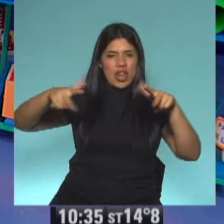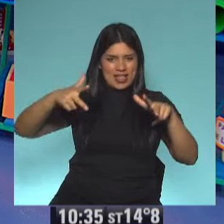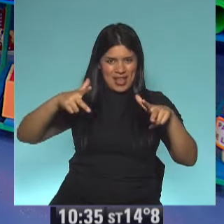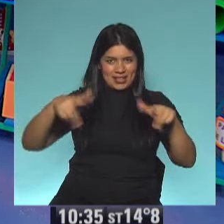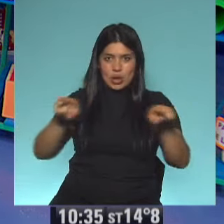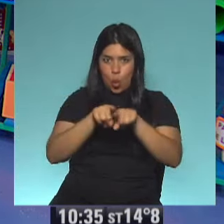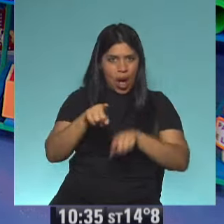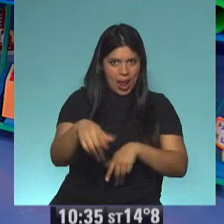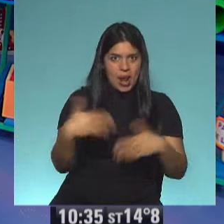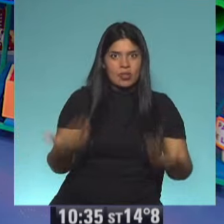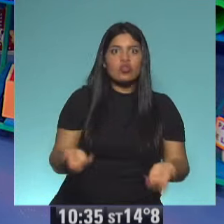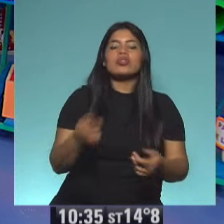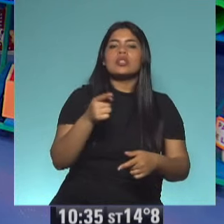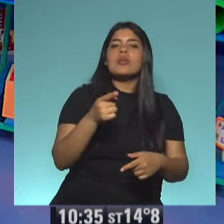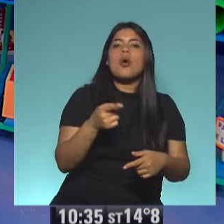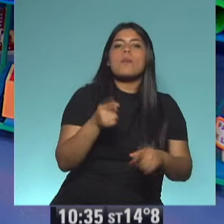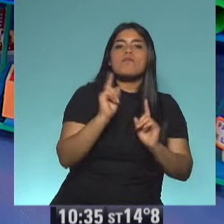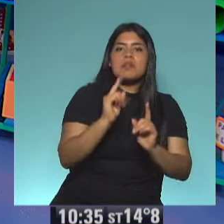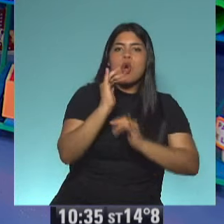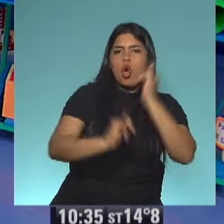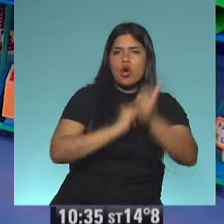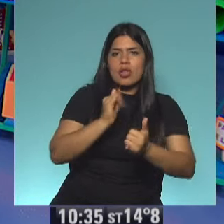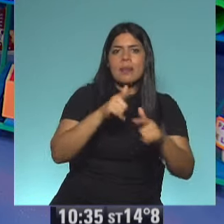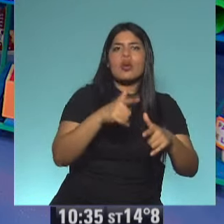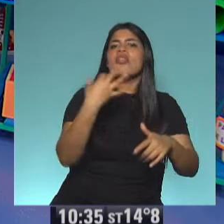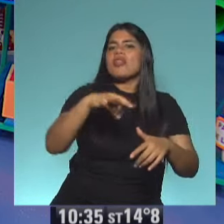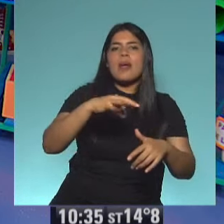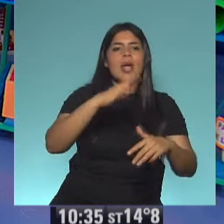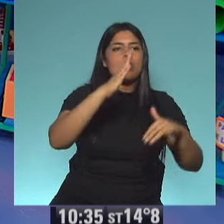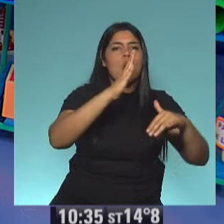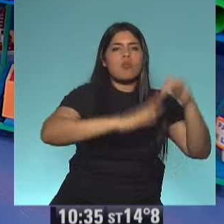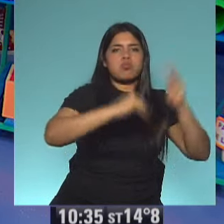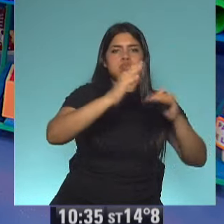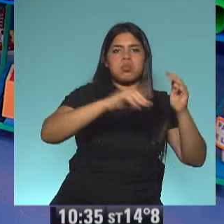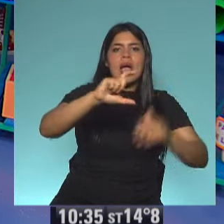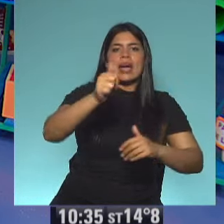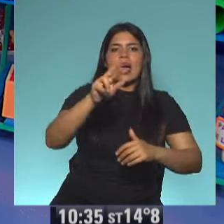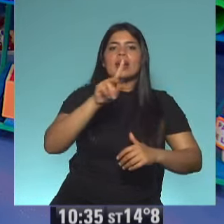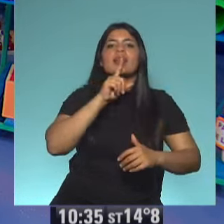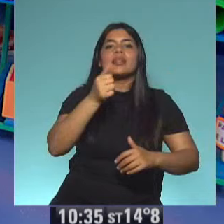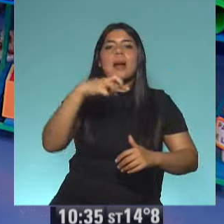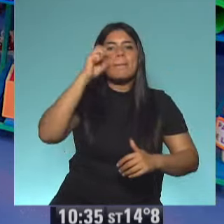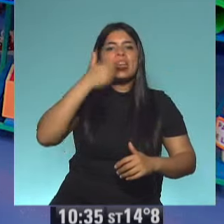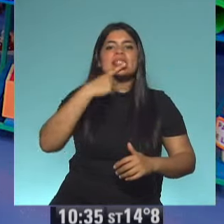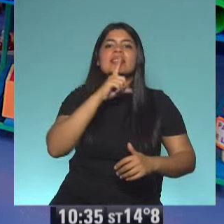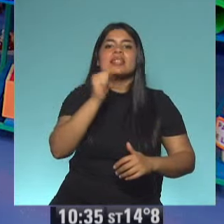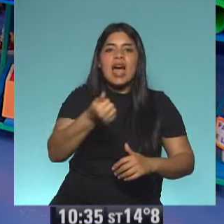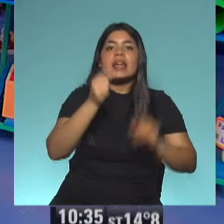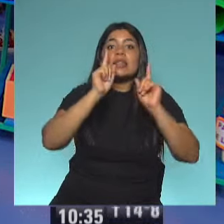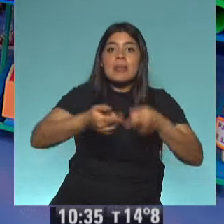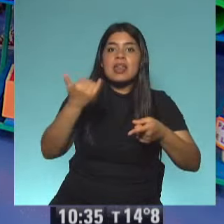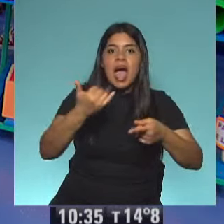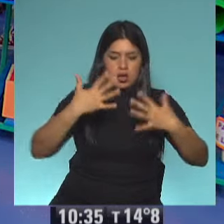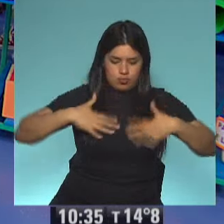cabeza de cartapesta y el cuerpo de tela. Estas son marionetas porque, como pueden ver... ¡Wow!